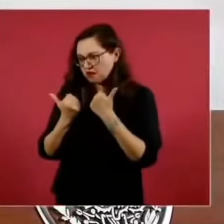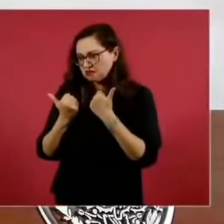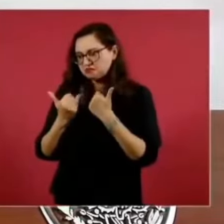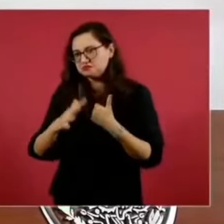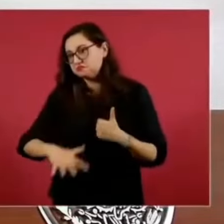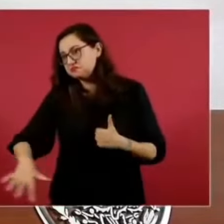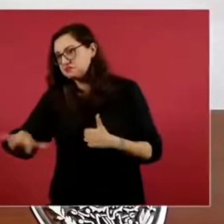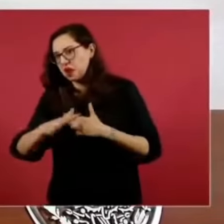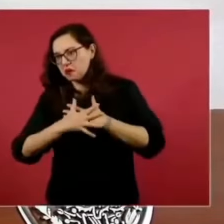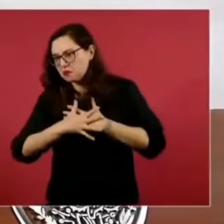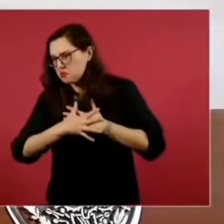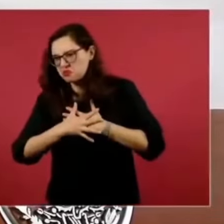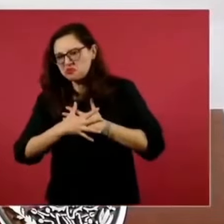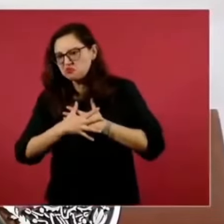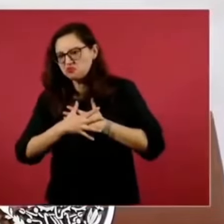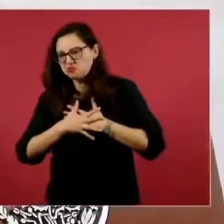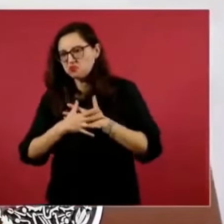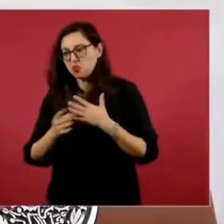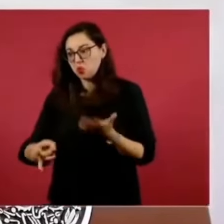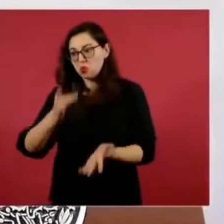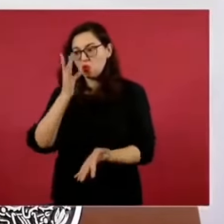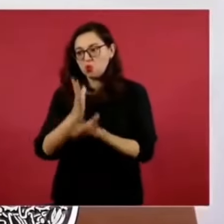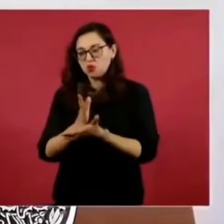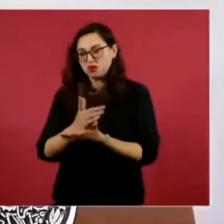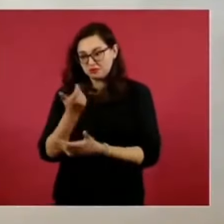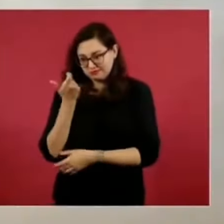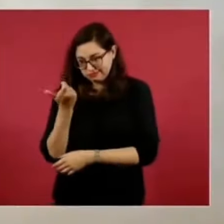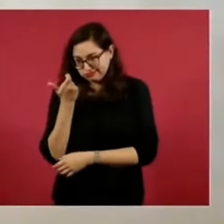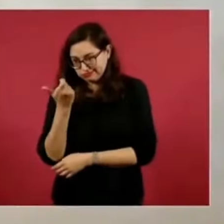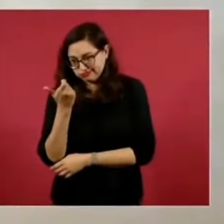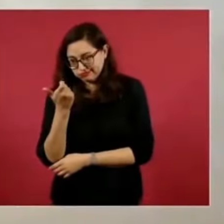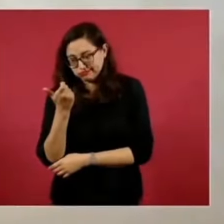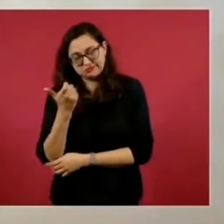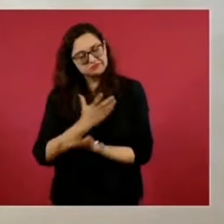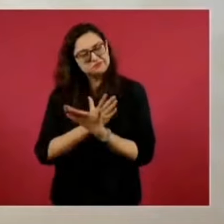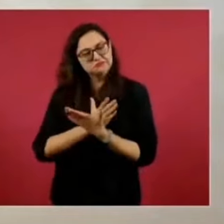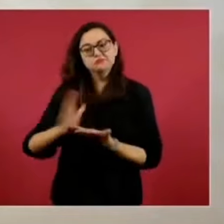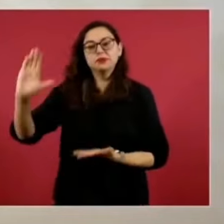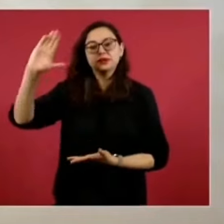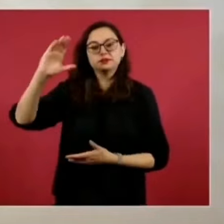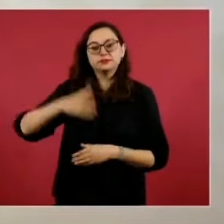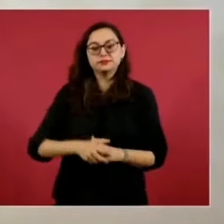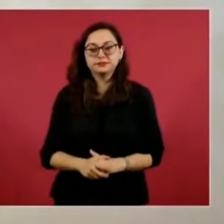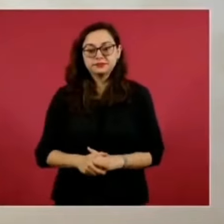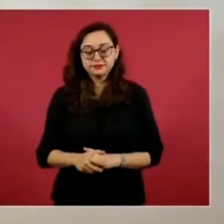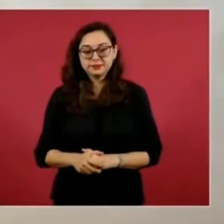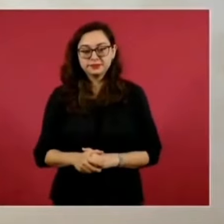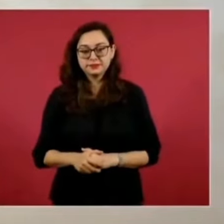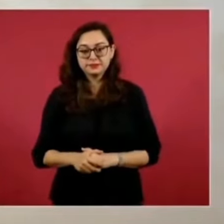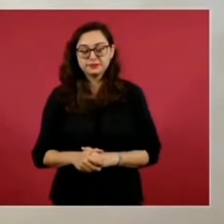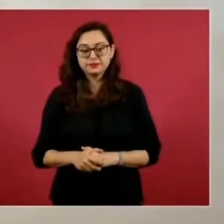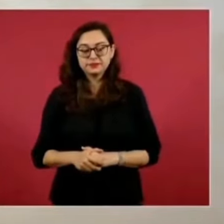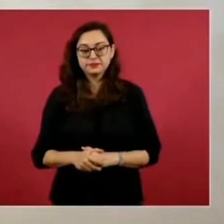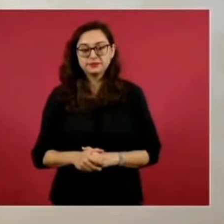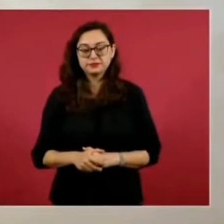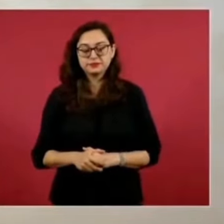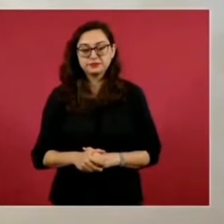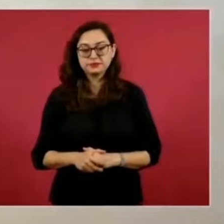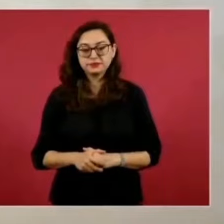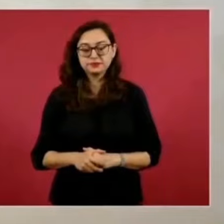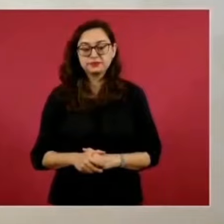tienen amor al pueblo sino lo que buscan es sacar provecho personal esa es